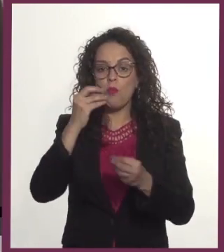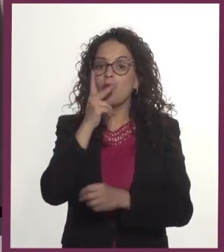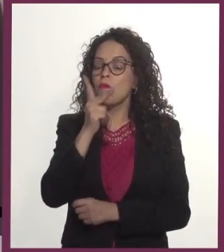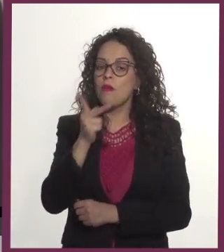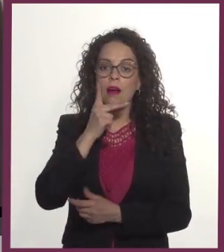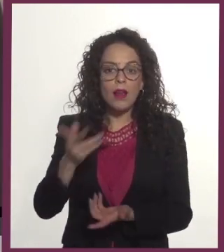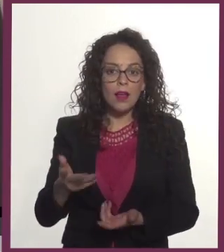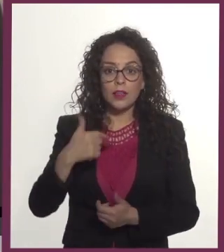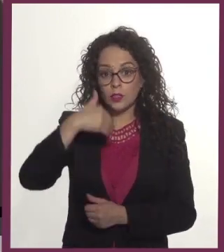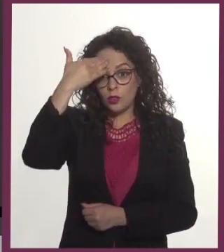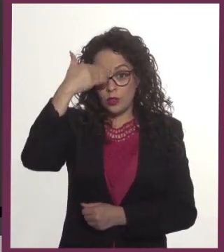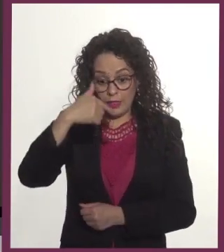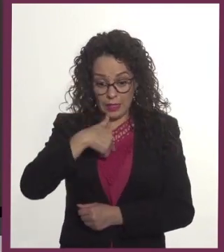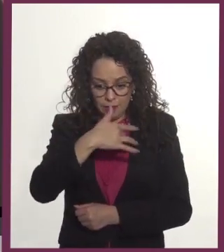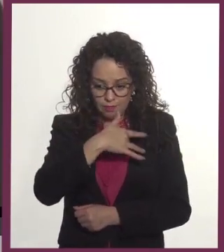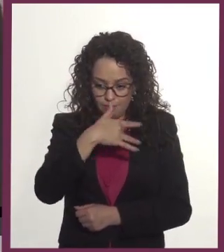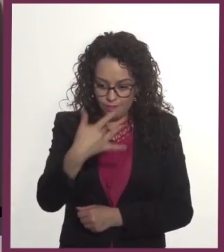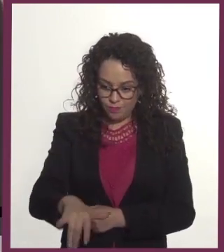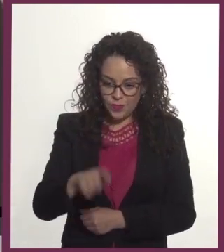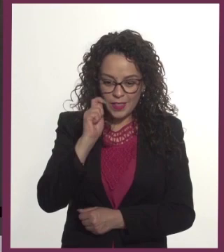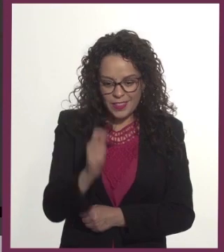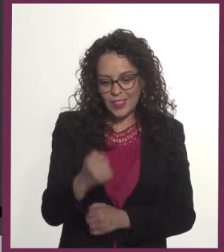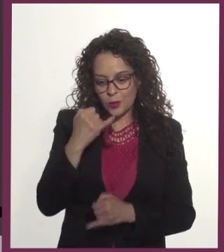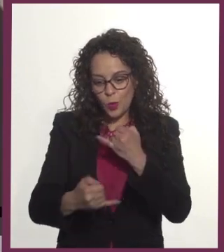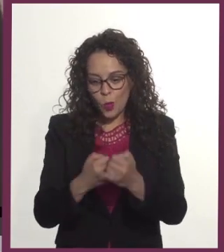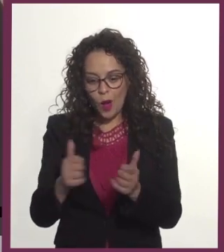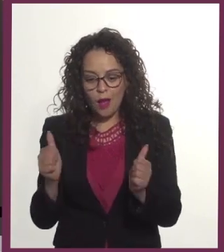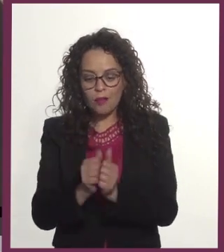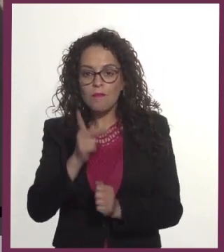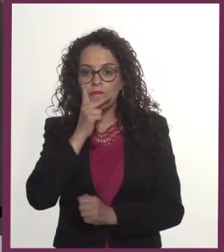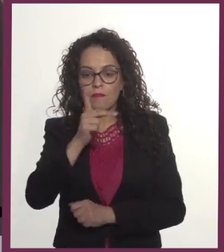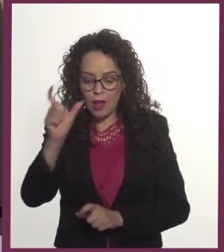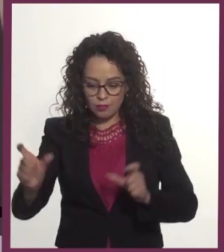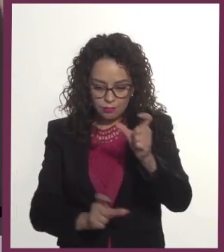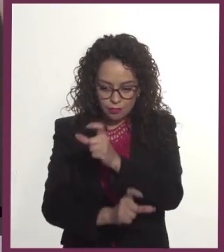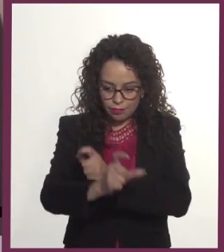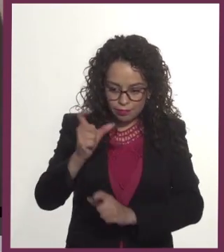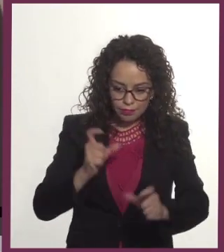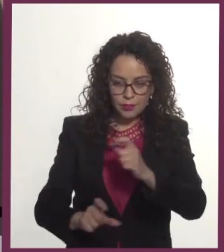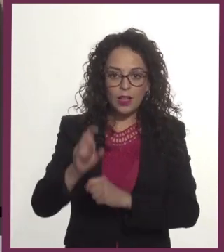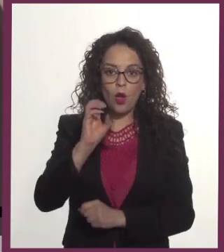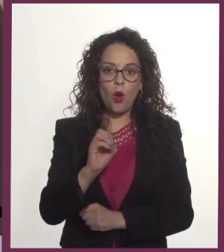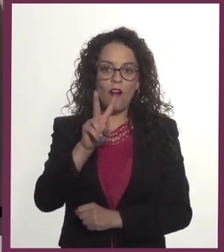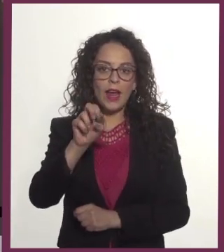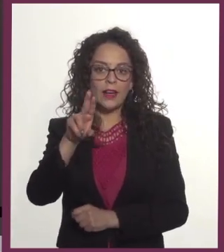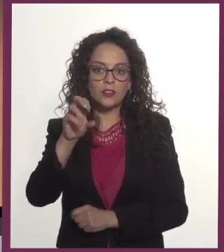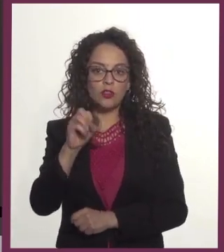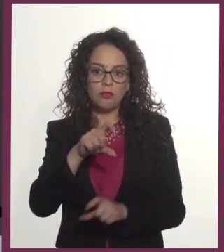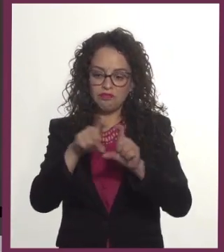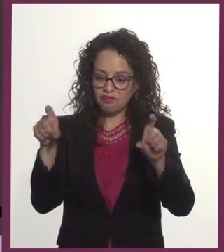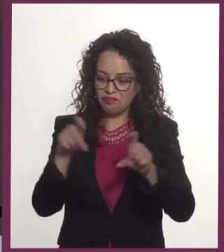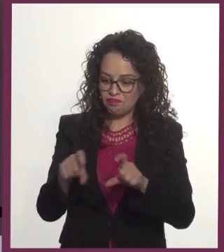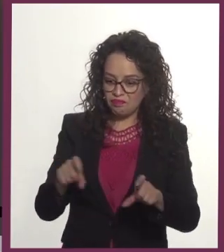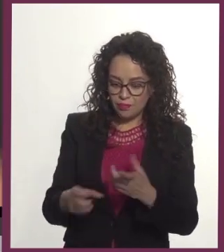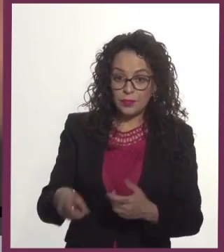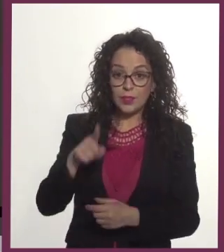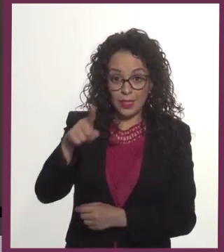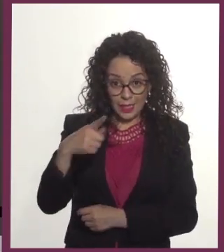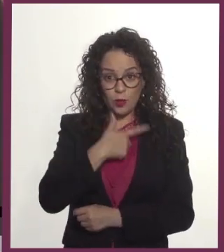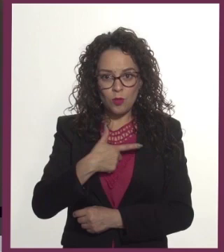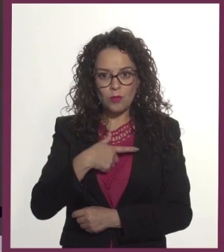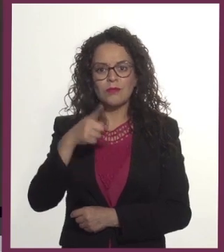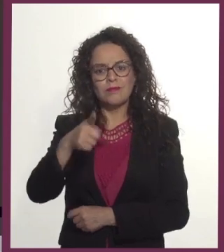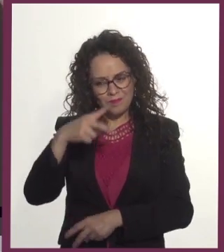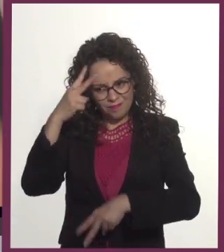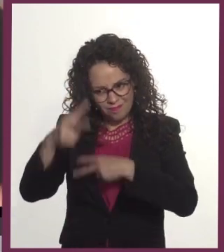versos, te hablo desde un apasionado de las palabras. Yo soy un palabrero. Yo sé que a mí me enamora jugar con las palabras y